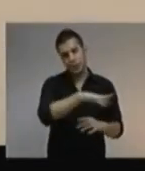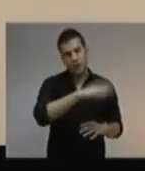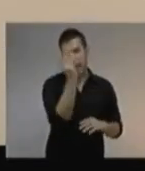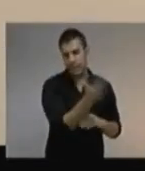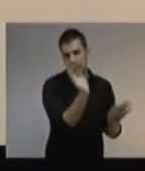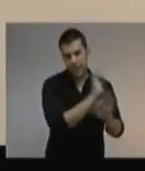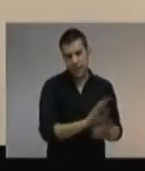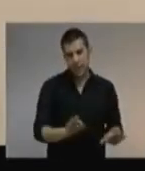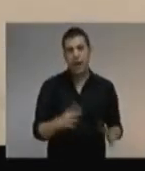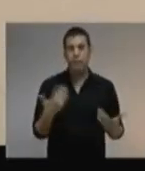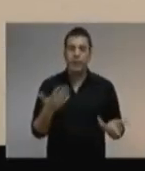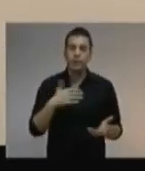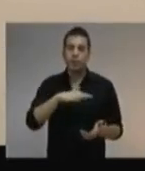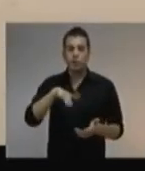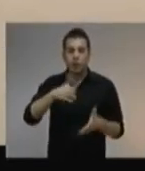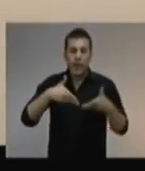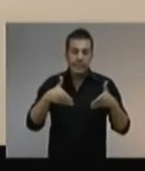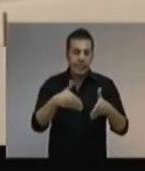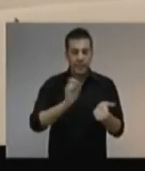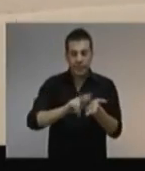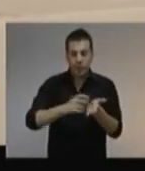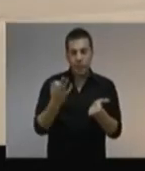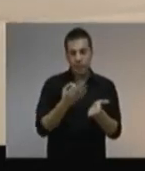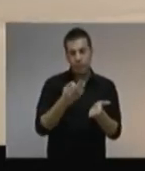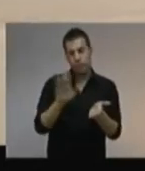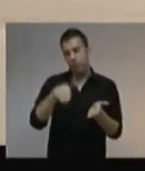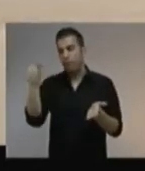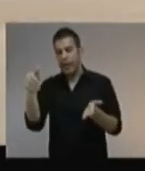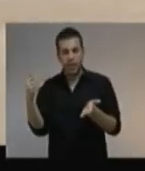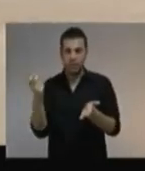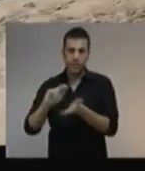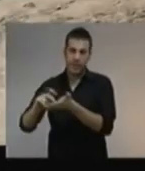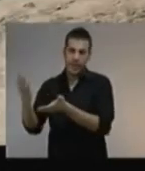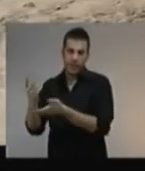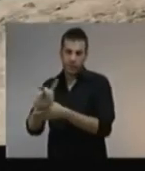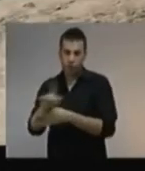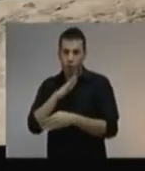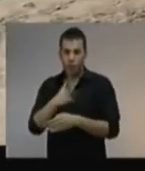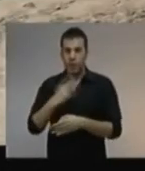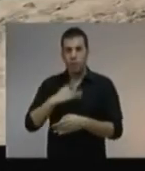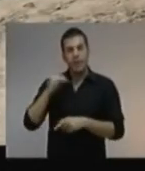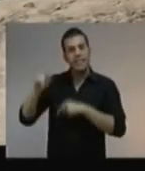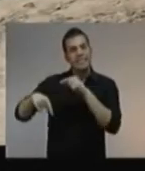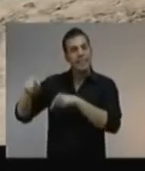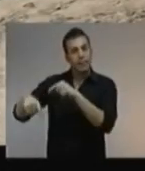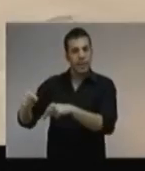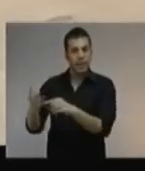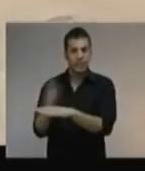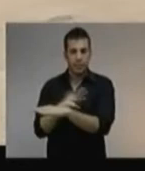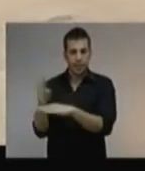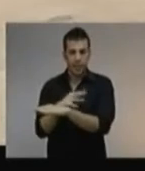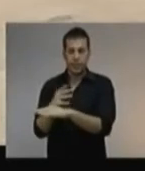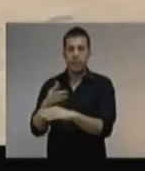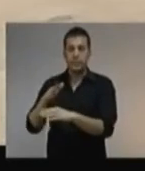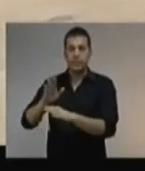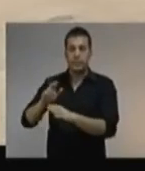ningún momento es caminar por otros sitios, ya que se puede transportar semillas de plantas introducidas que no son